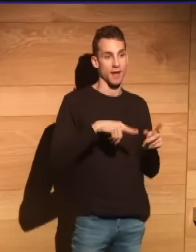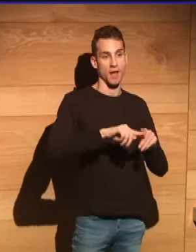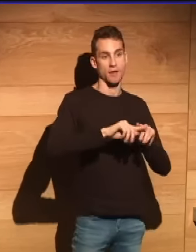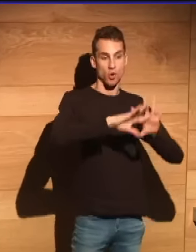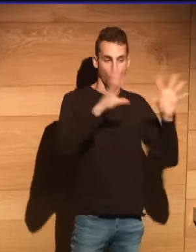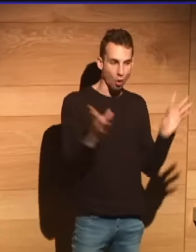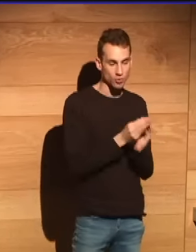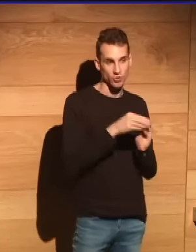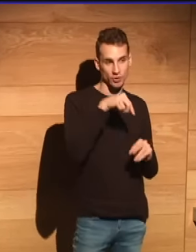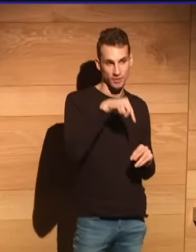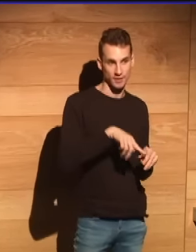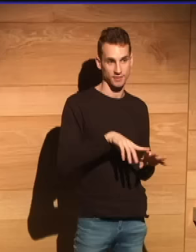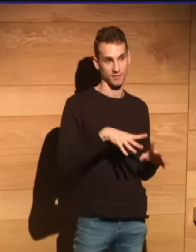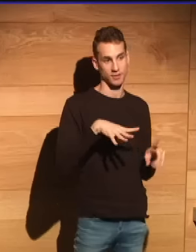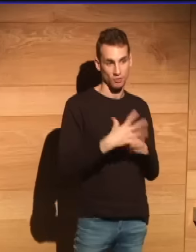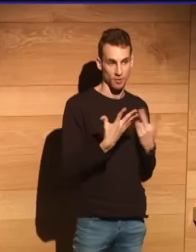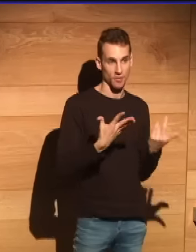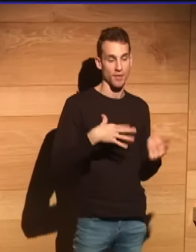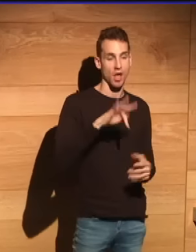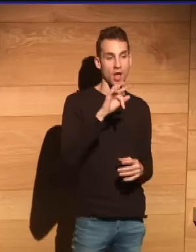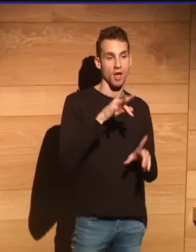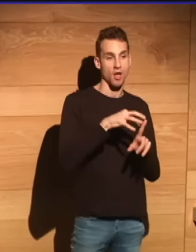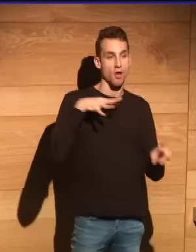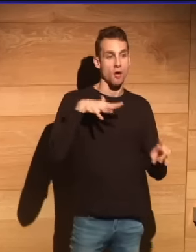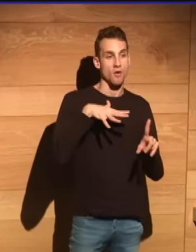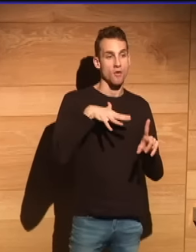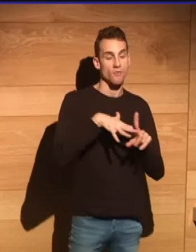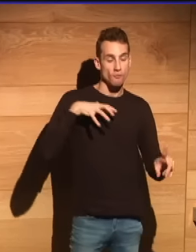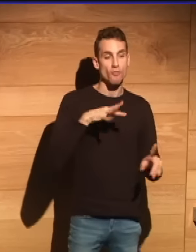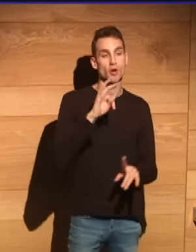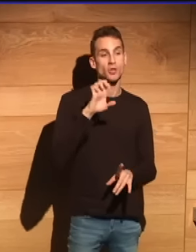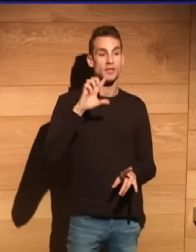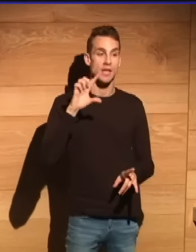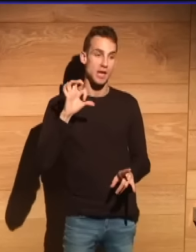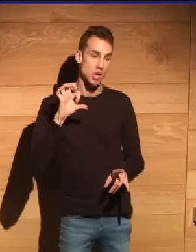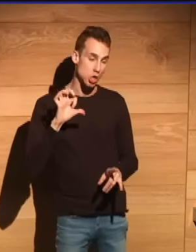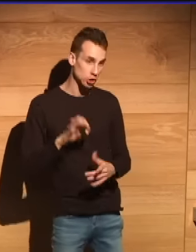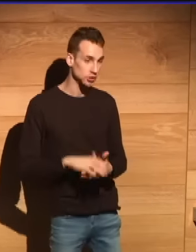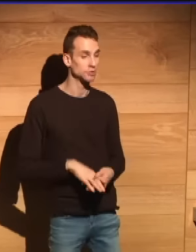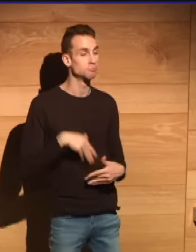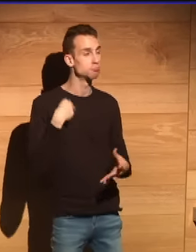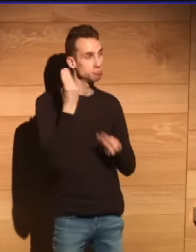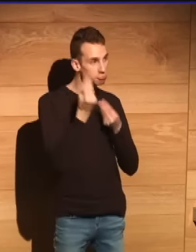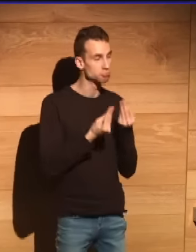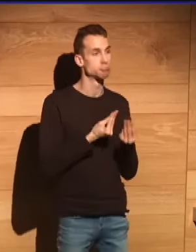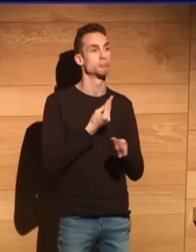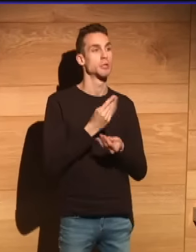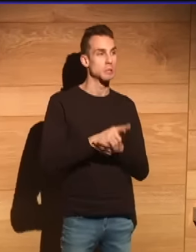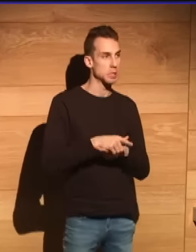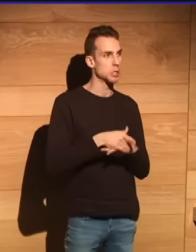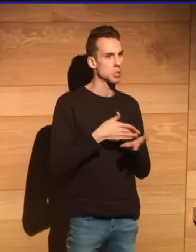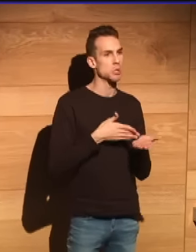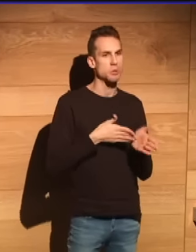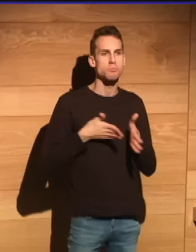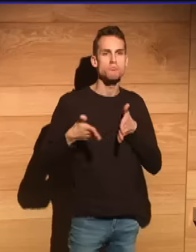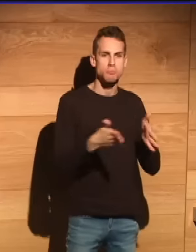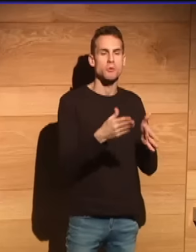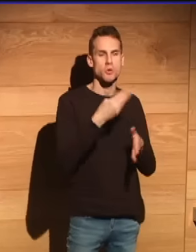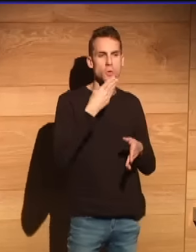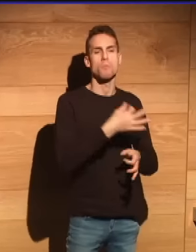este momento del Foro Telos, que ha sido apasionante, yo diría que estamos en el buen camino, en la